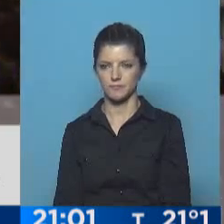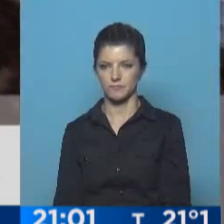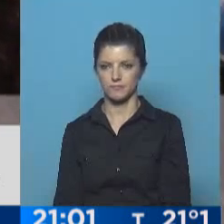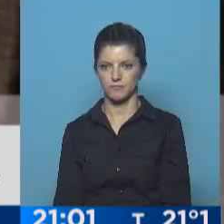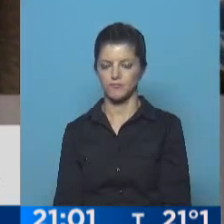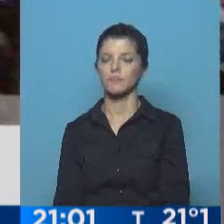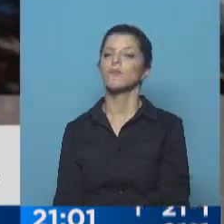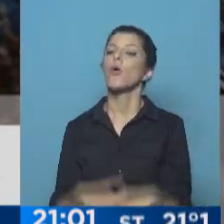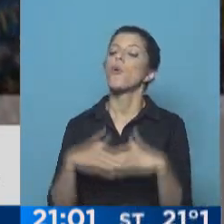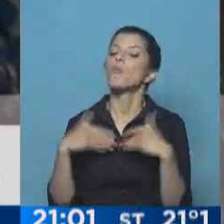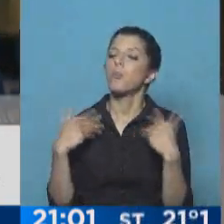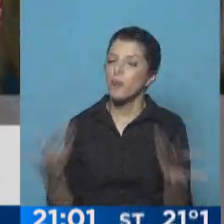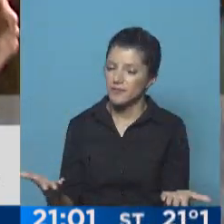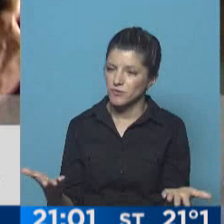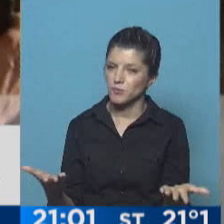quiero